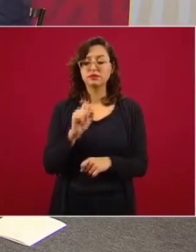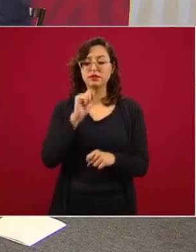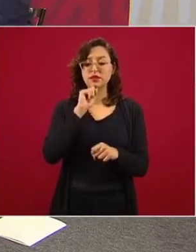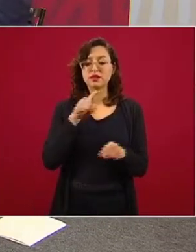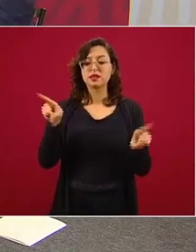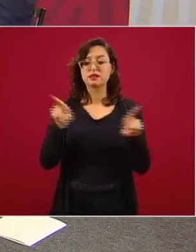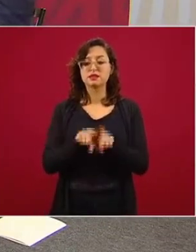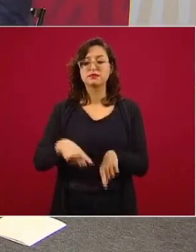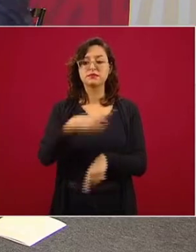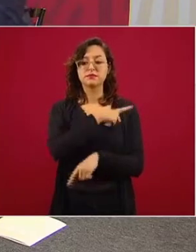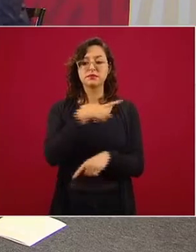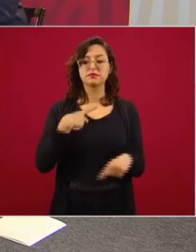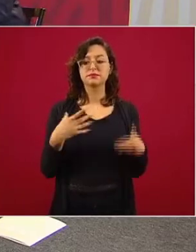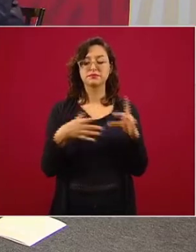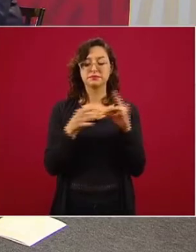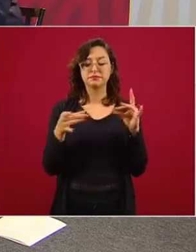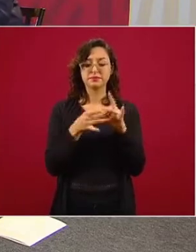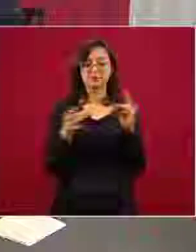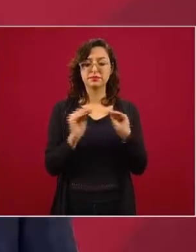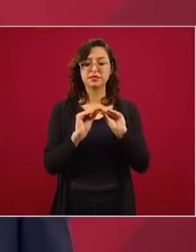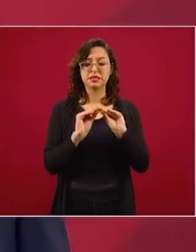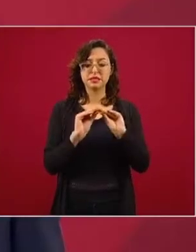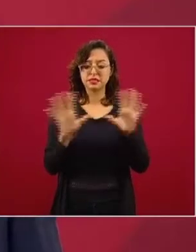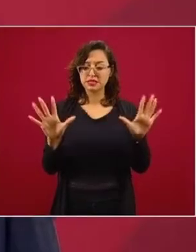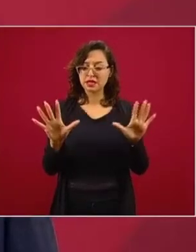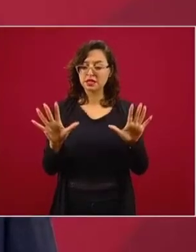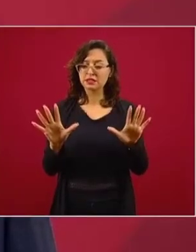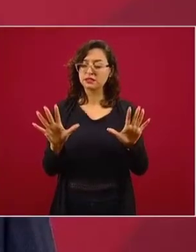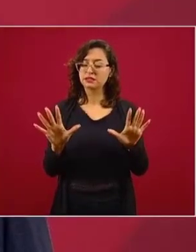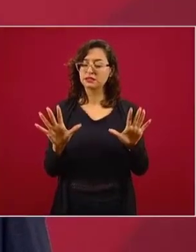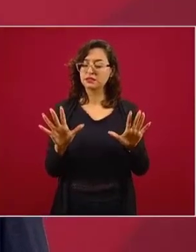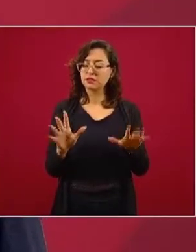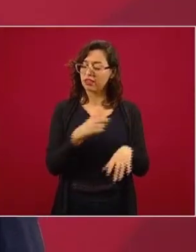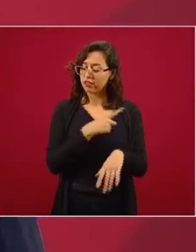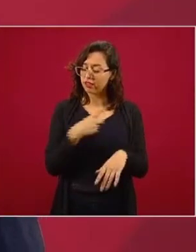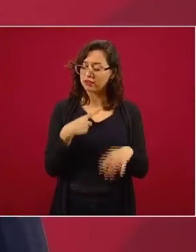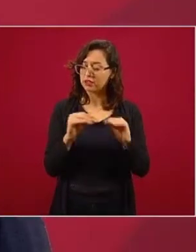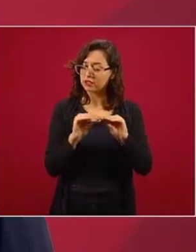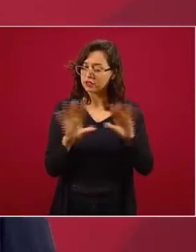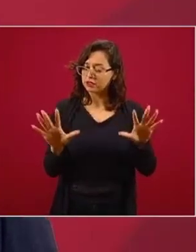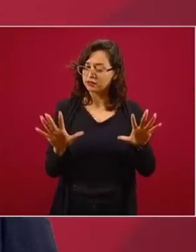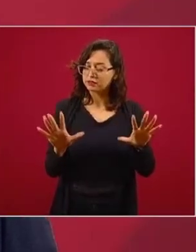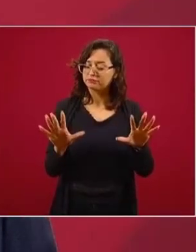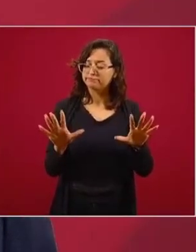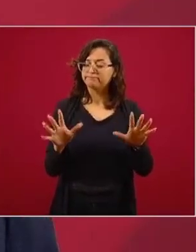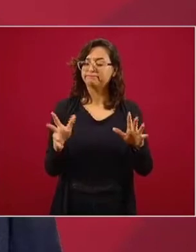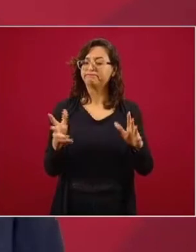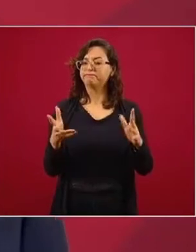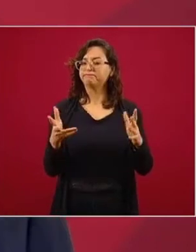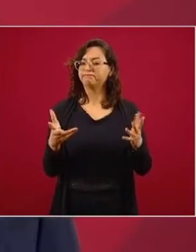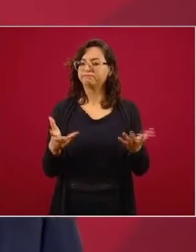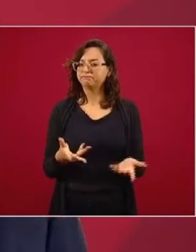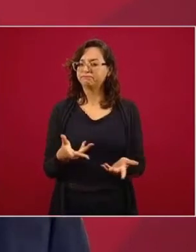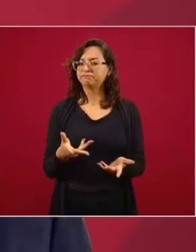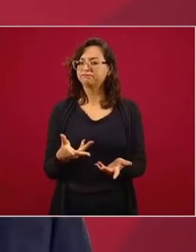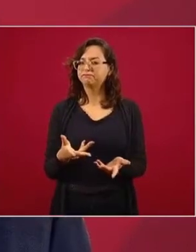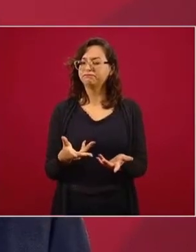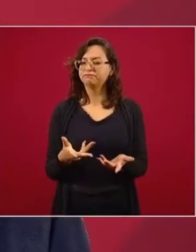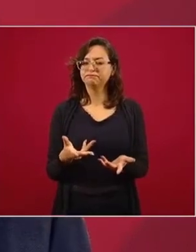en este caso. En otros va a ser igual.